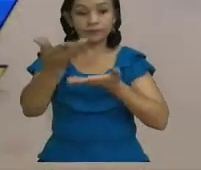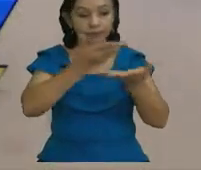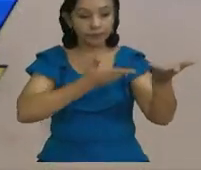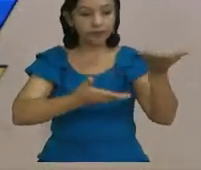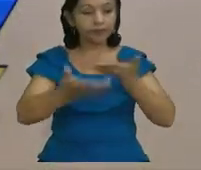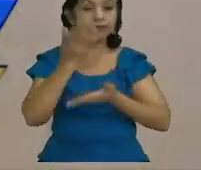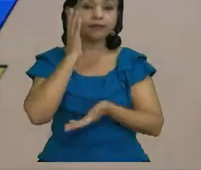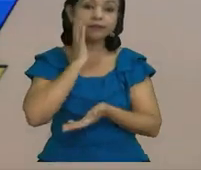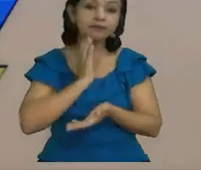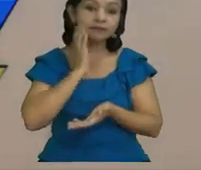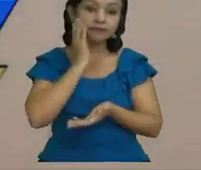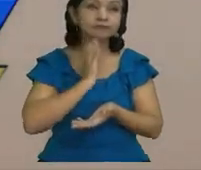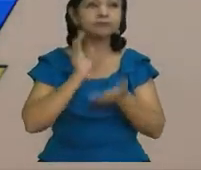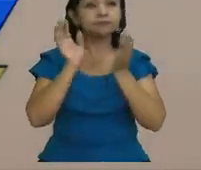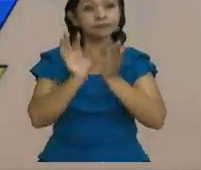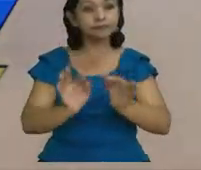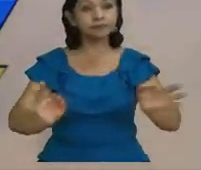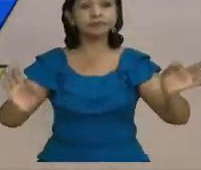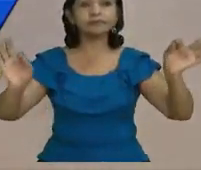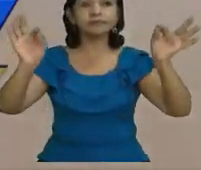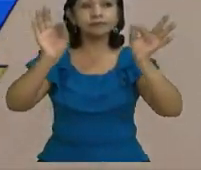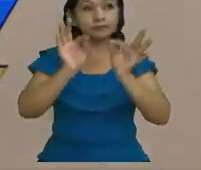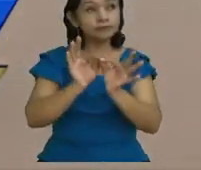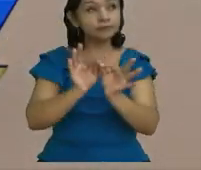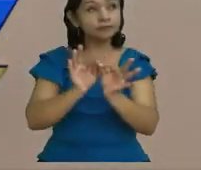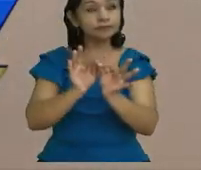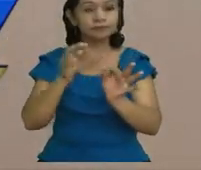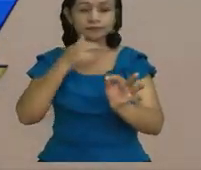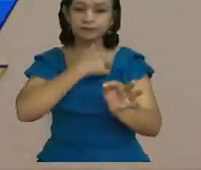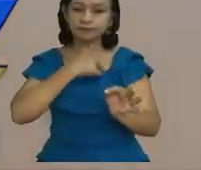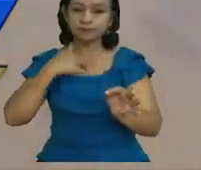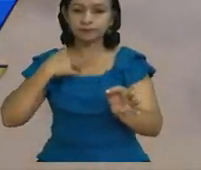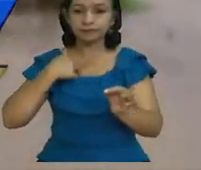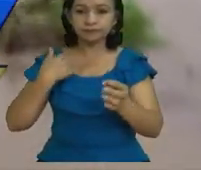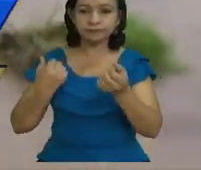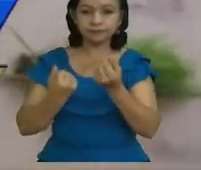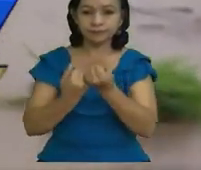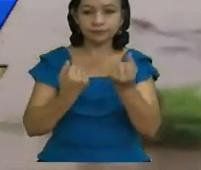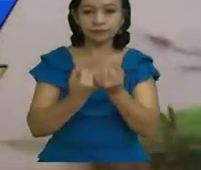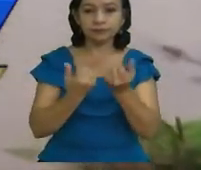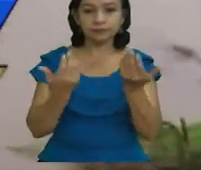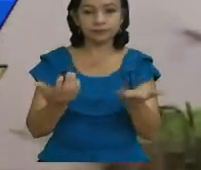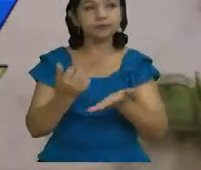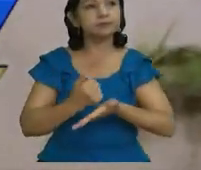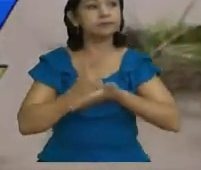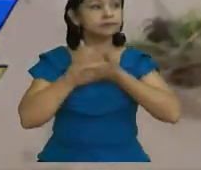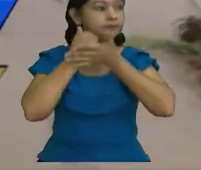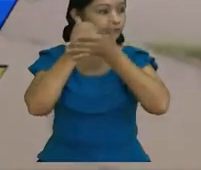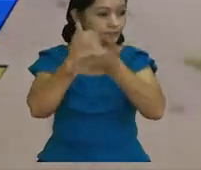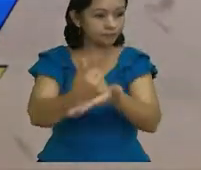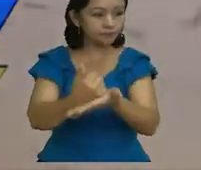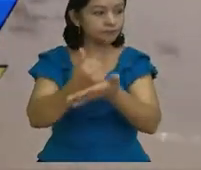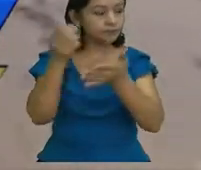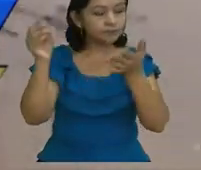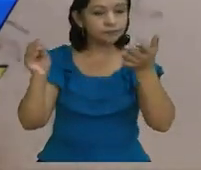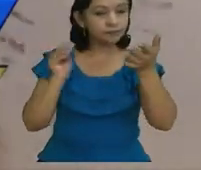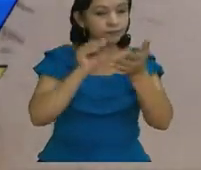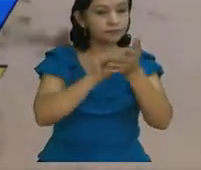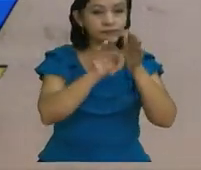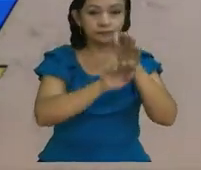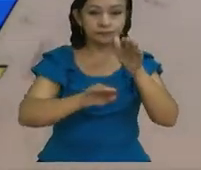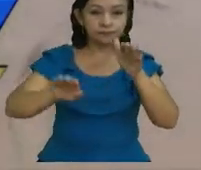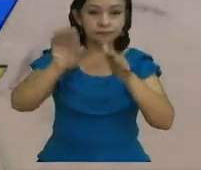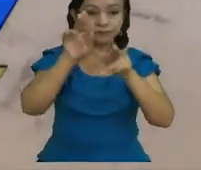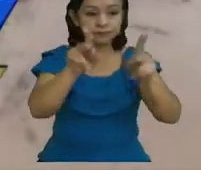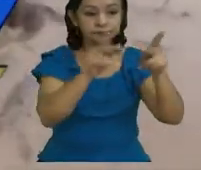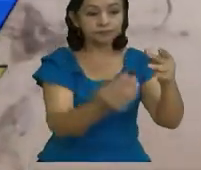de experiencias, que es muy importantísimo y es algo que ha venido a ayudar sí, sí. y a incorporar a más productores a